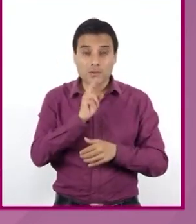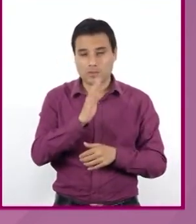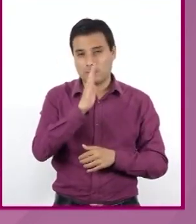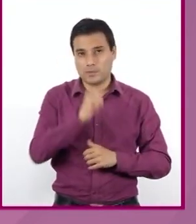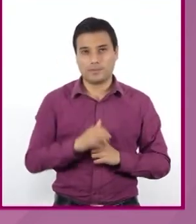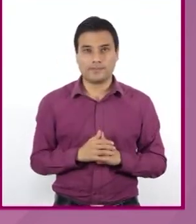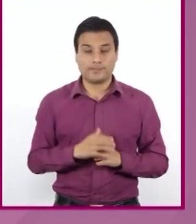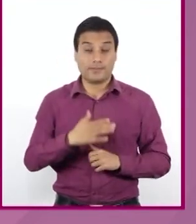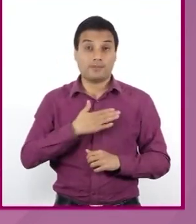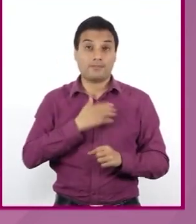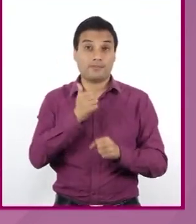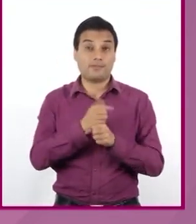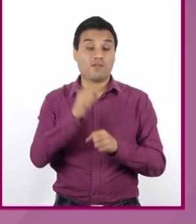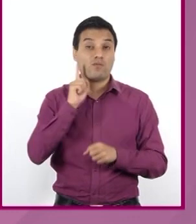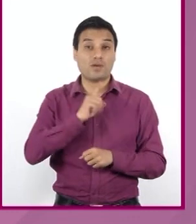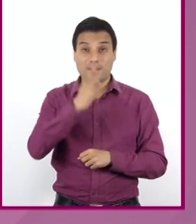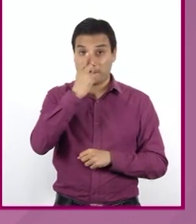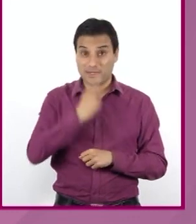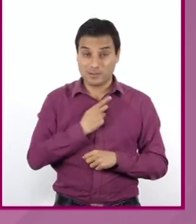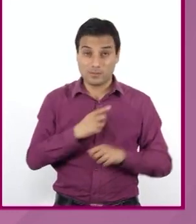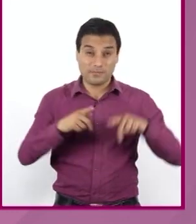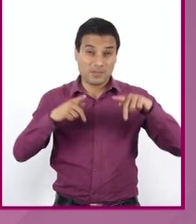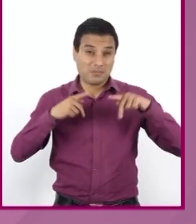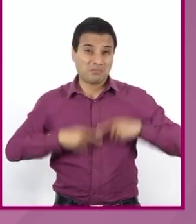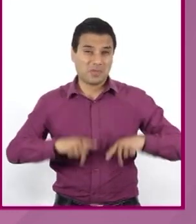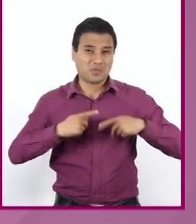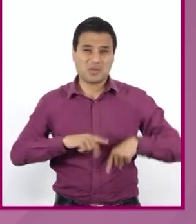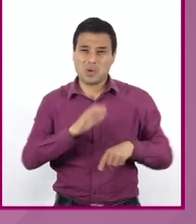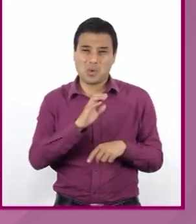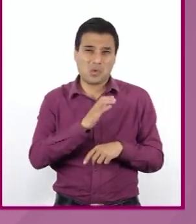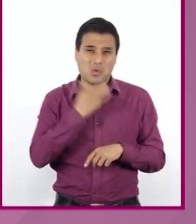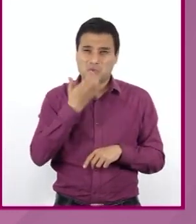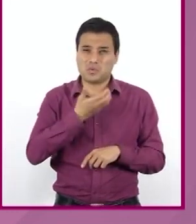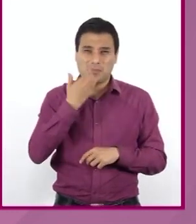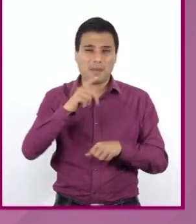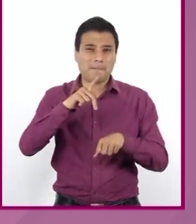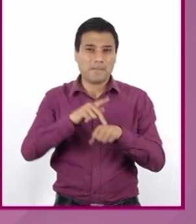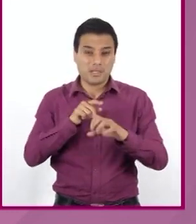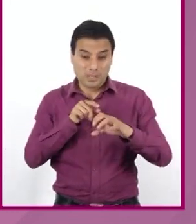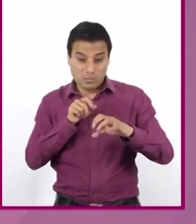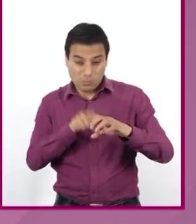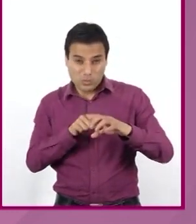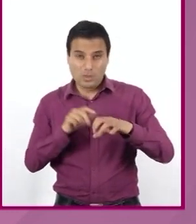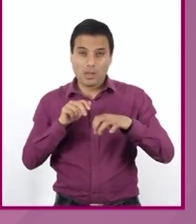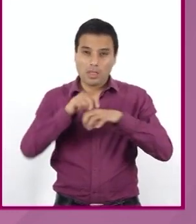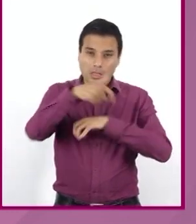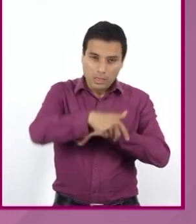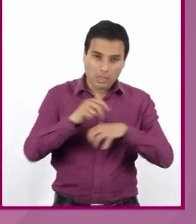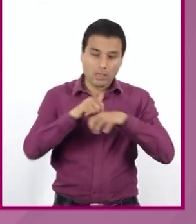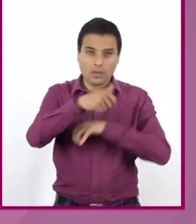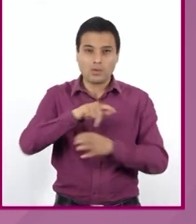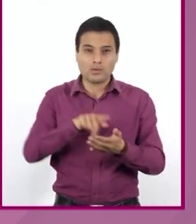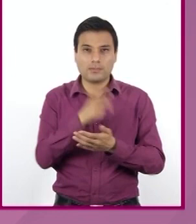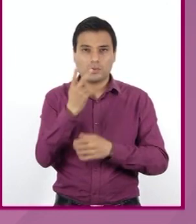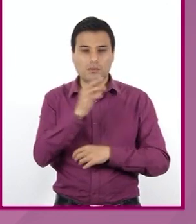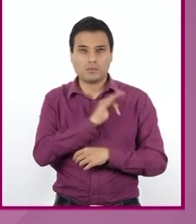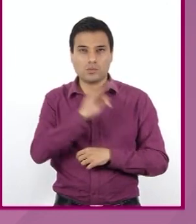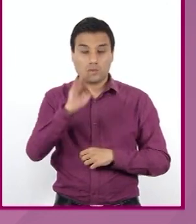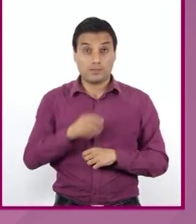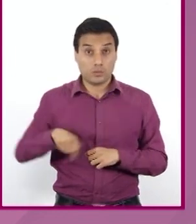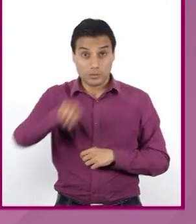Mi abuela dice que es muy fácil que los seres humanos tropecemos 2 veces con la misma piedra. Yo pienso que sí, pero si ponemos atención al